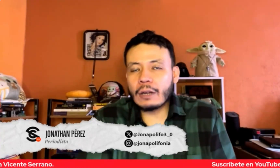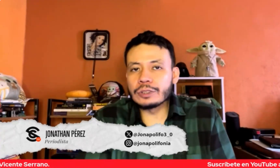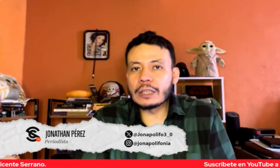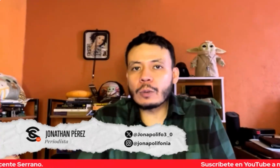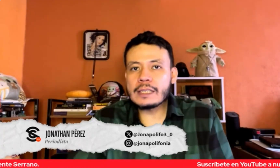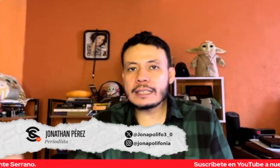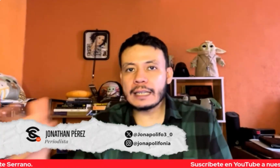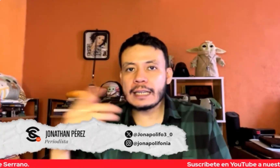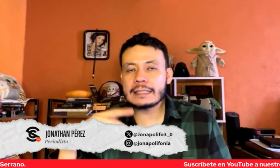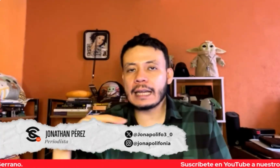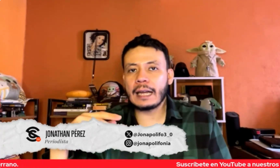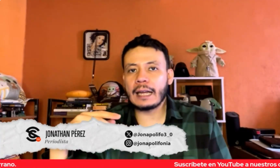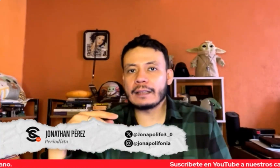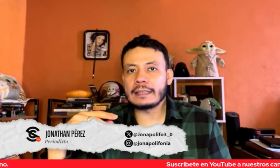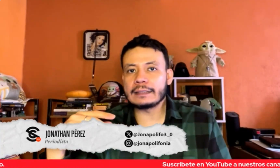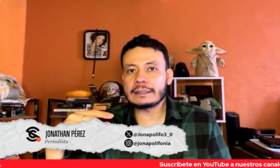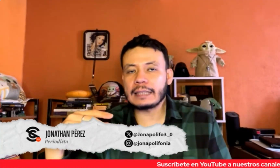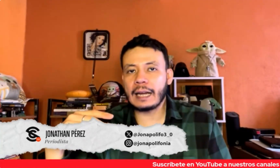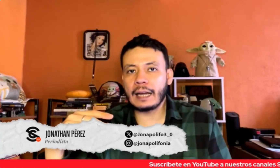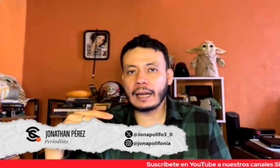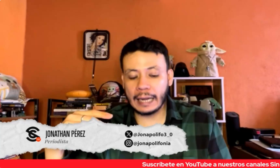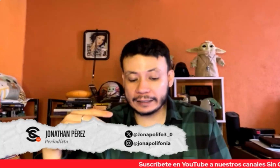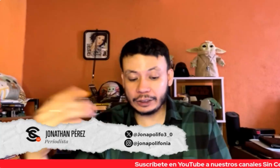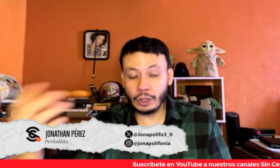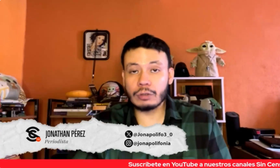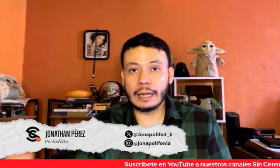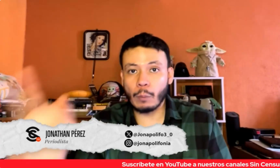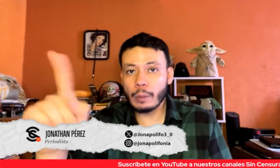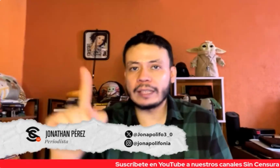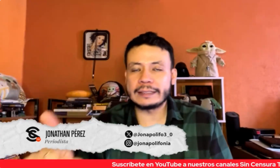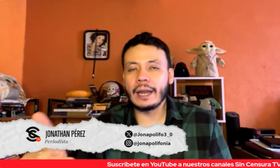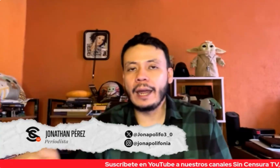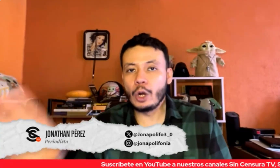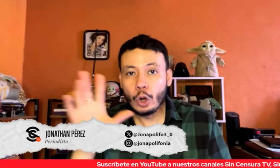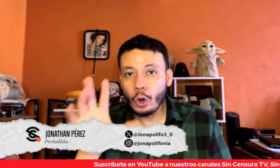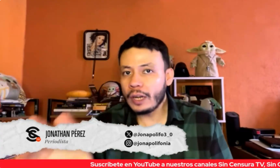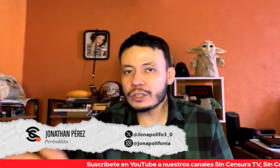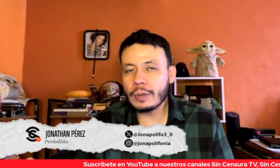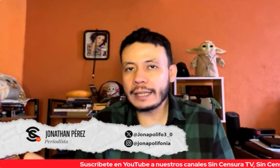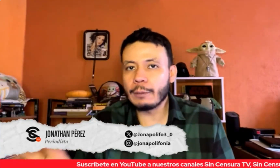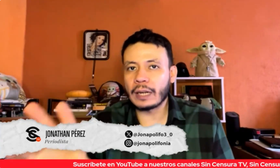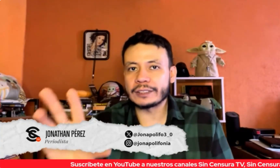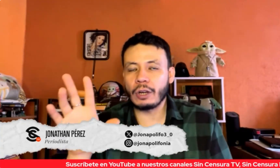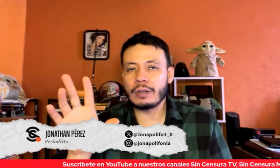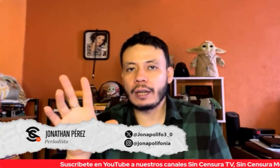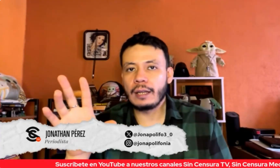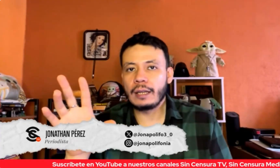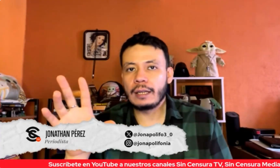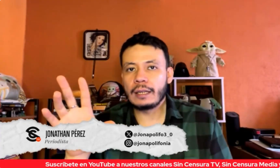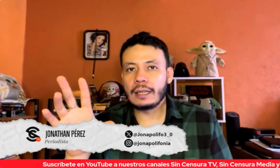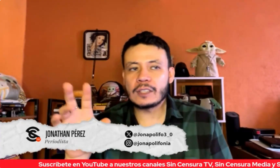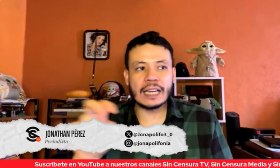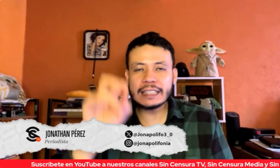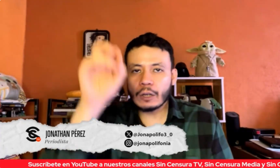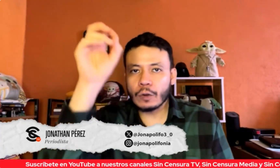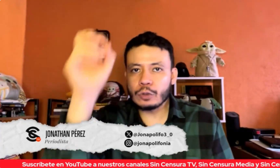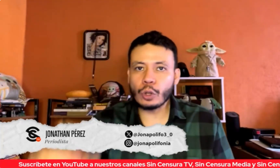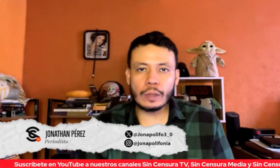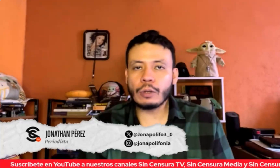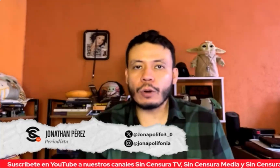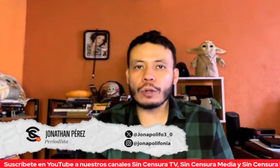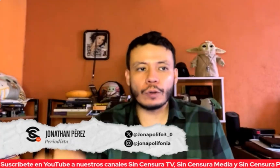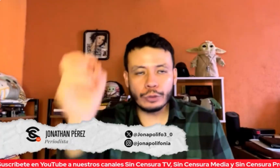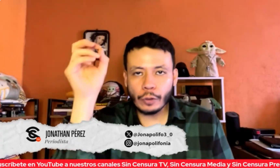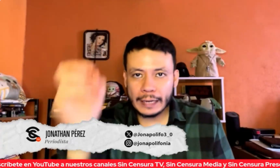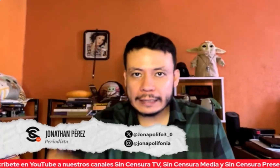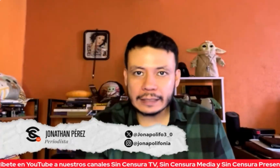¿Cuál es la consecuencia de esta acción? Que vuelvo a decir, no es una equivocación. Se hace con